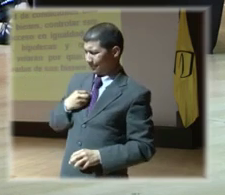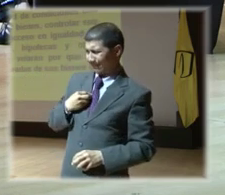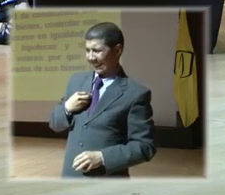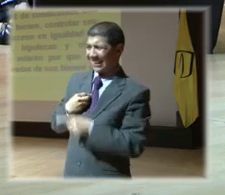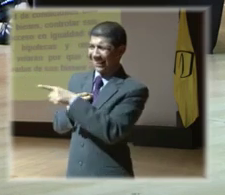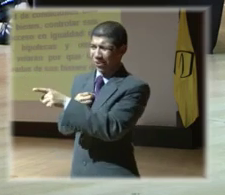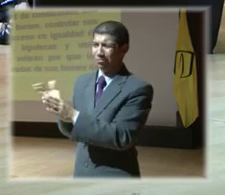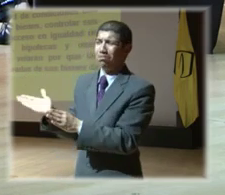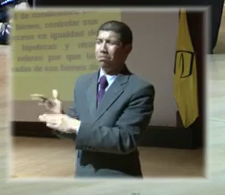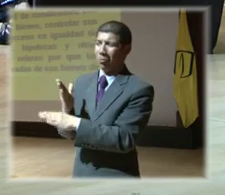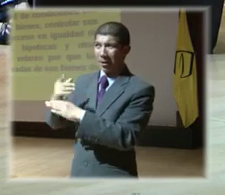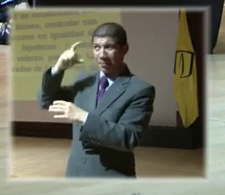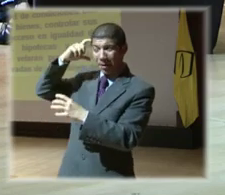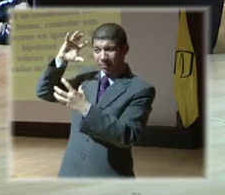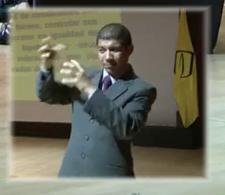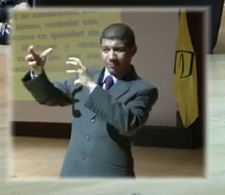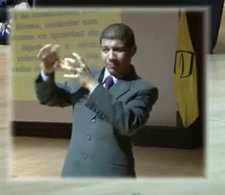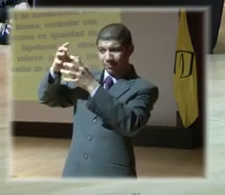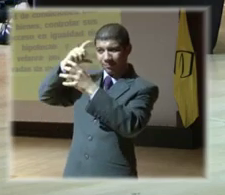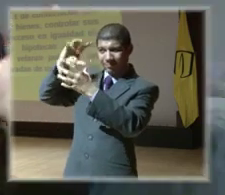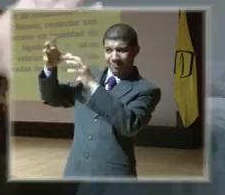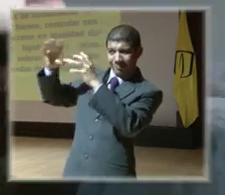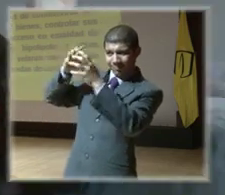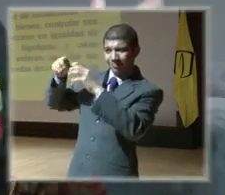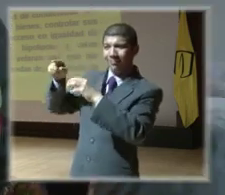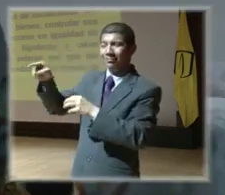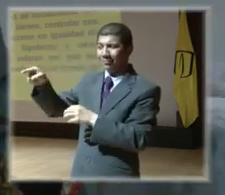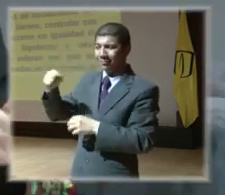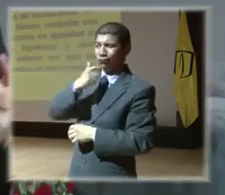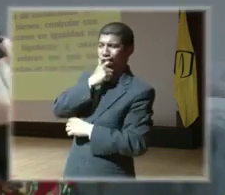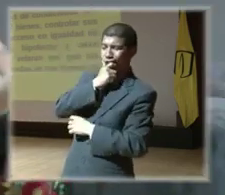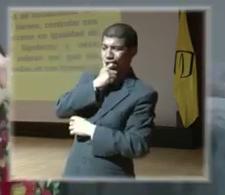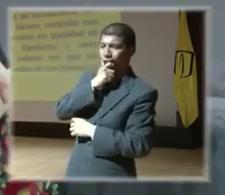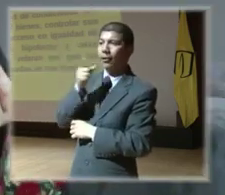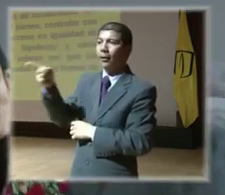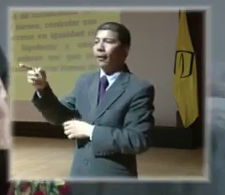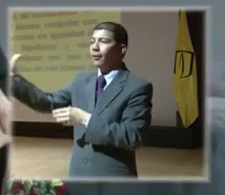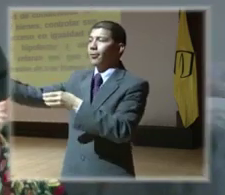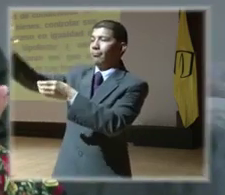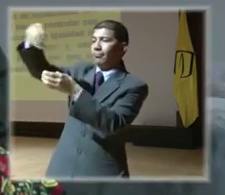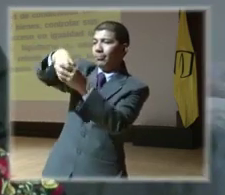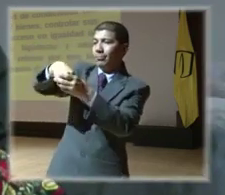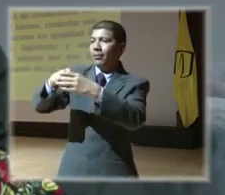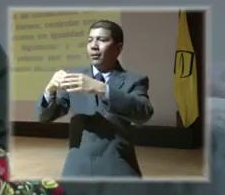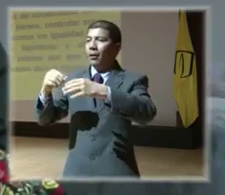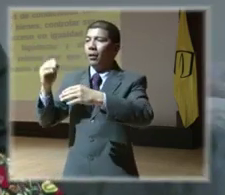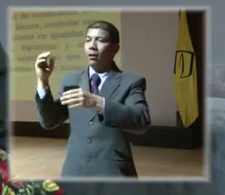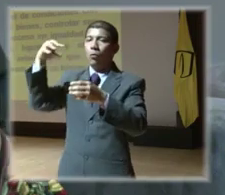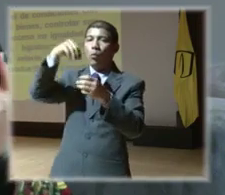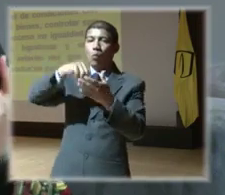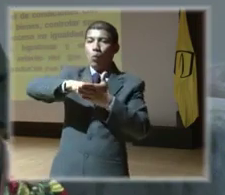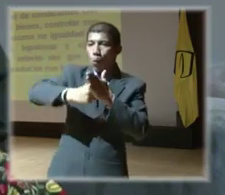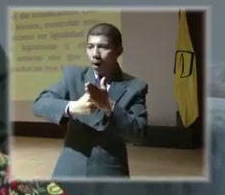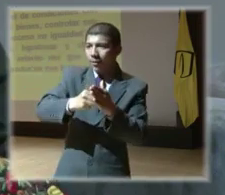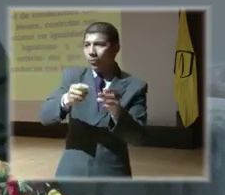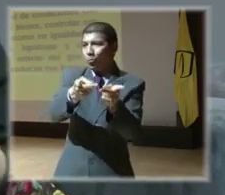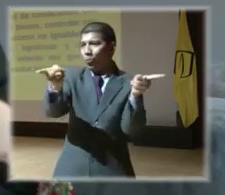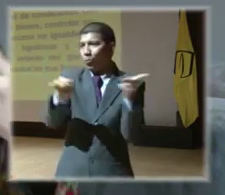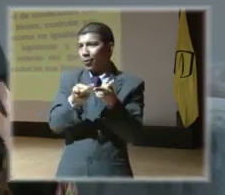al psiquiatrizarse, entran al mundo del sistema psiquiátrico, o sea, institucionalización forzada, tratamientos